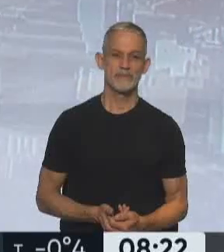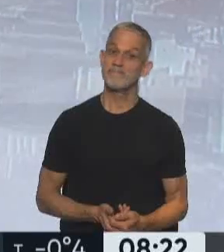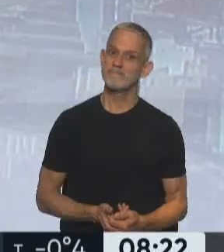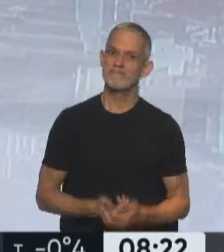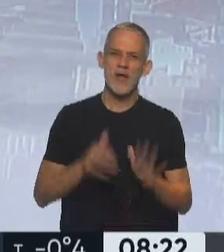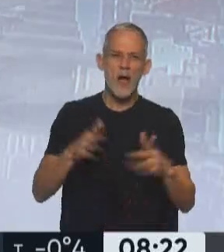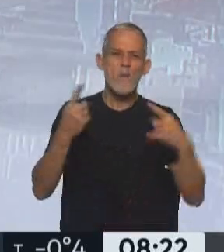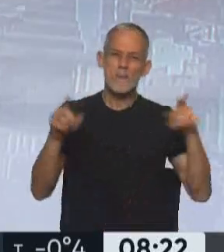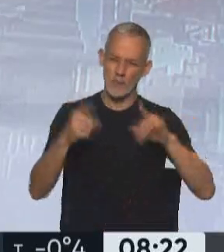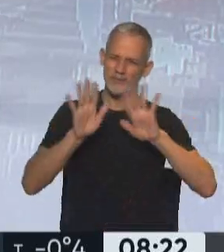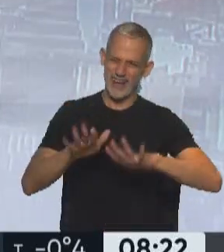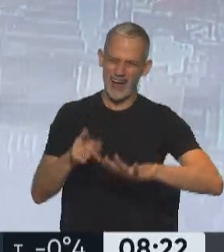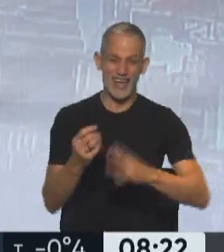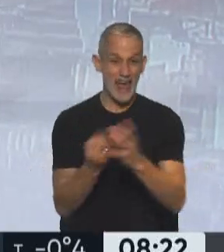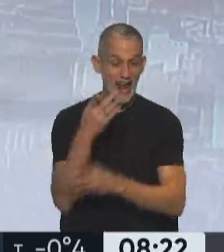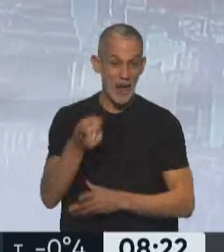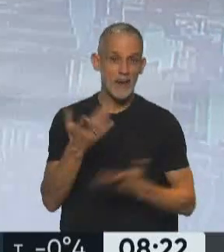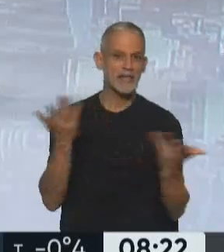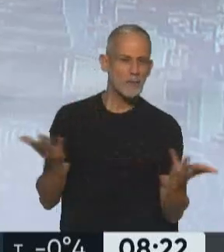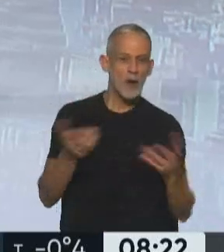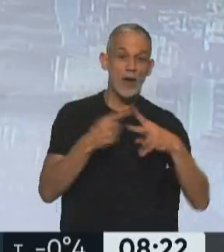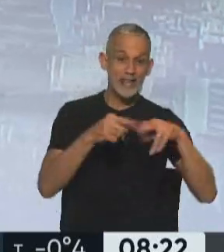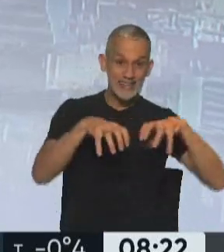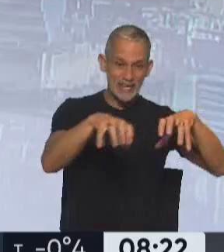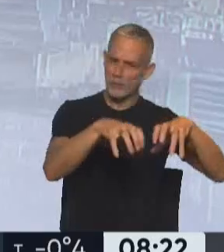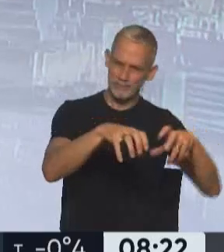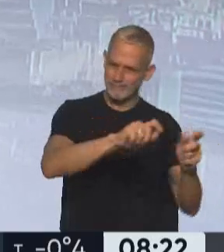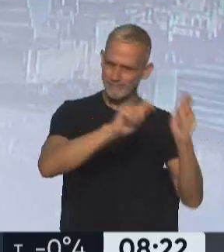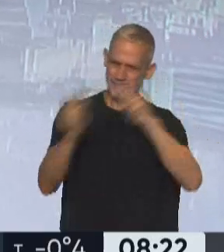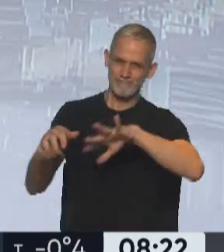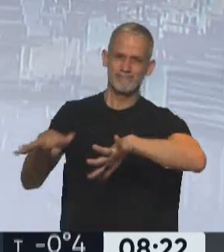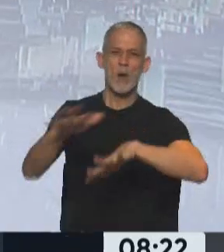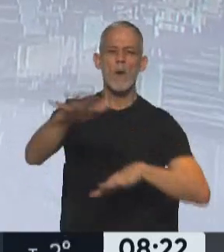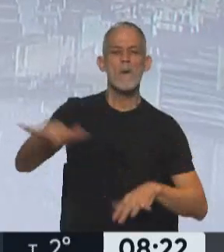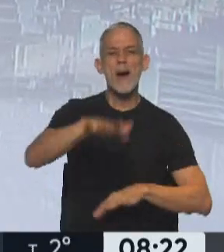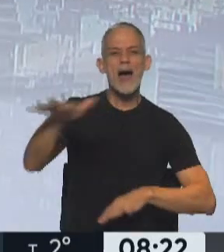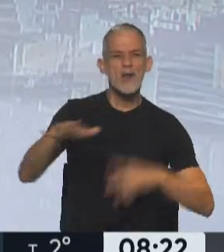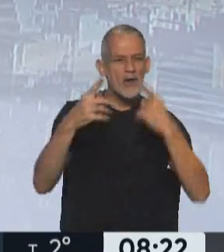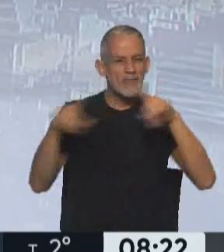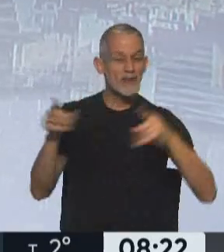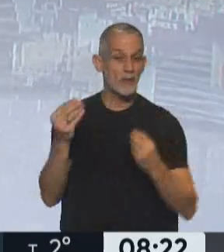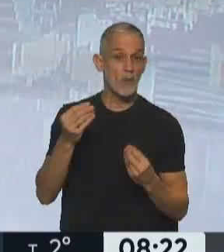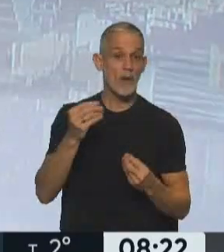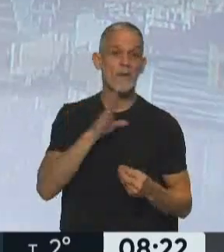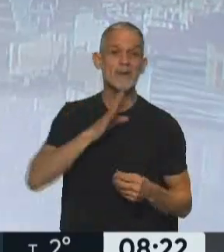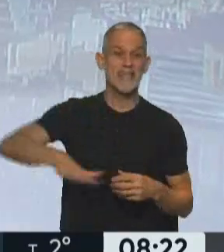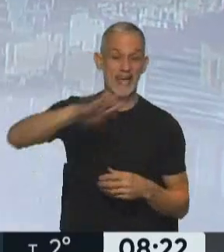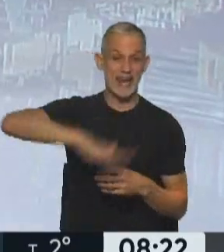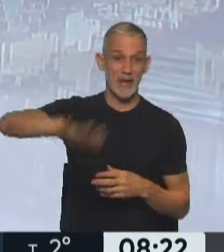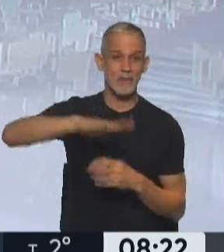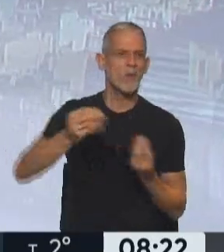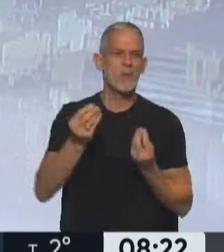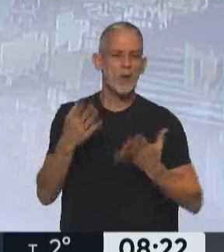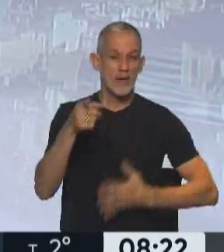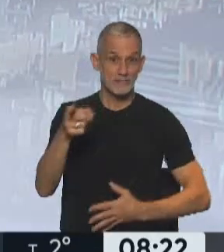Y nos quedamos con la música en esta mañana, pero de Tecnópolis a otro barrio de la Ciudad de Buenos Aires, a Villa Crespo. Nos vamos a Villa Crespo